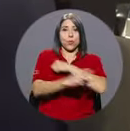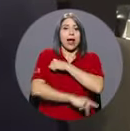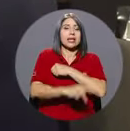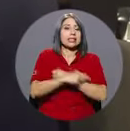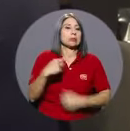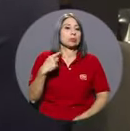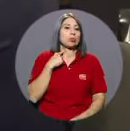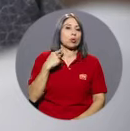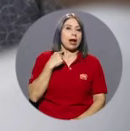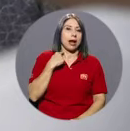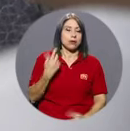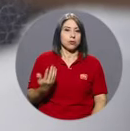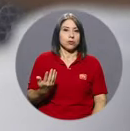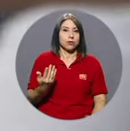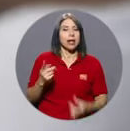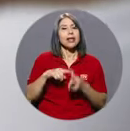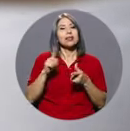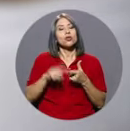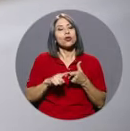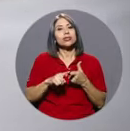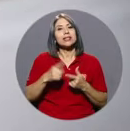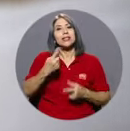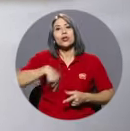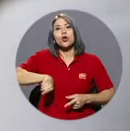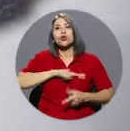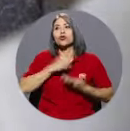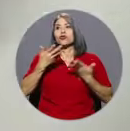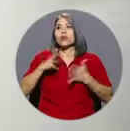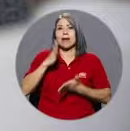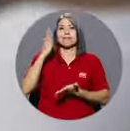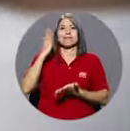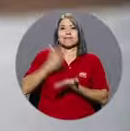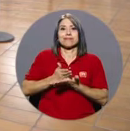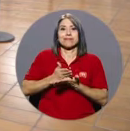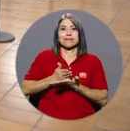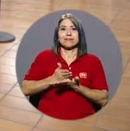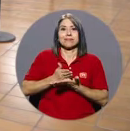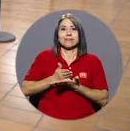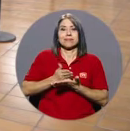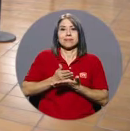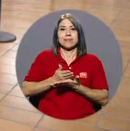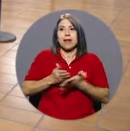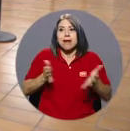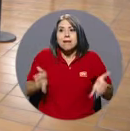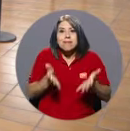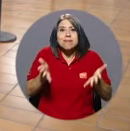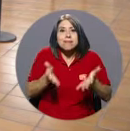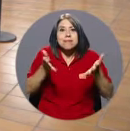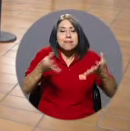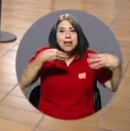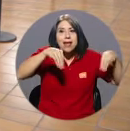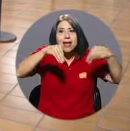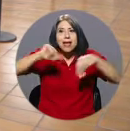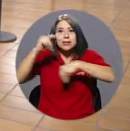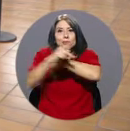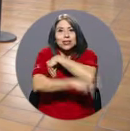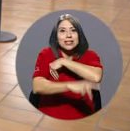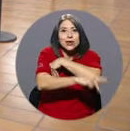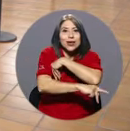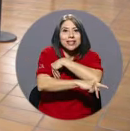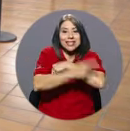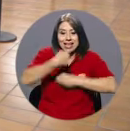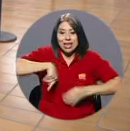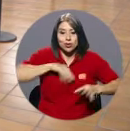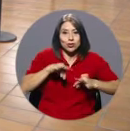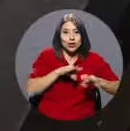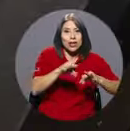y entonces estamos dejando de fomentar las exportaciones y nuestro turismo y estamos comprando